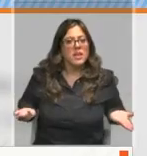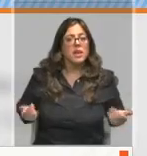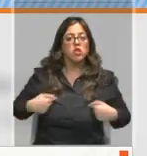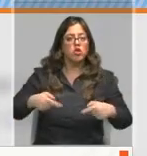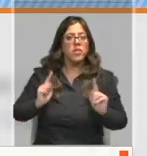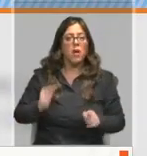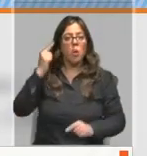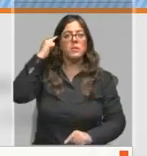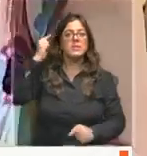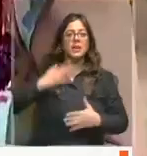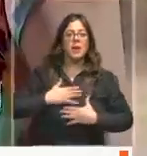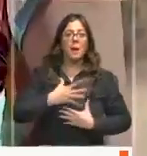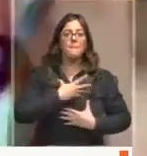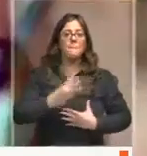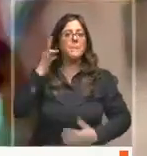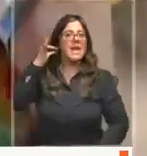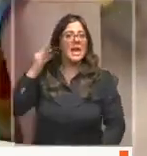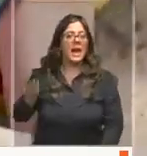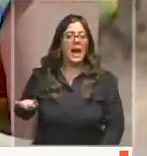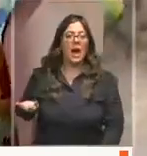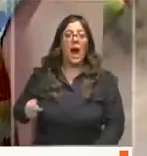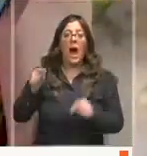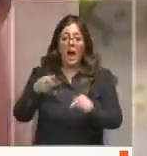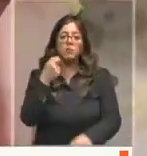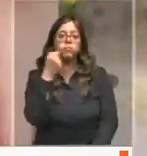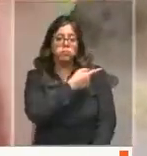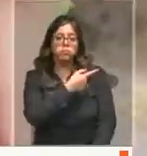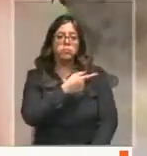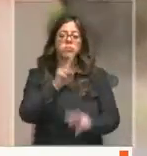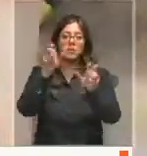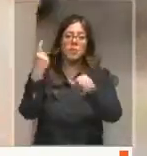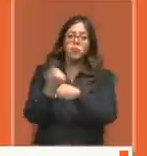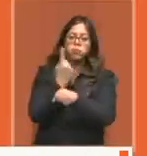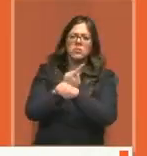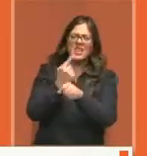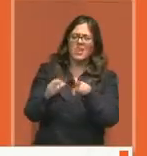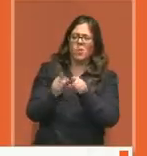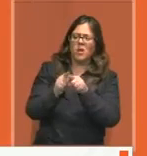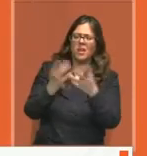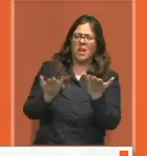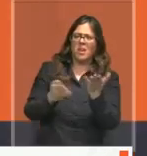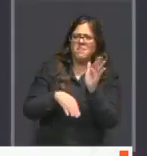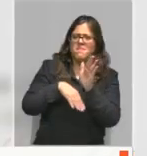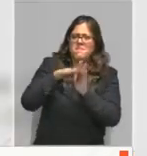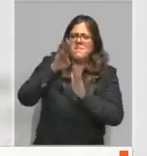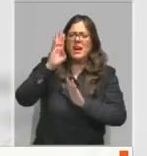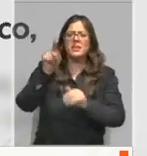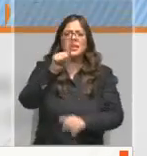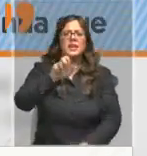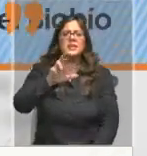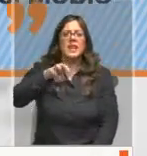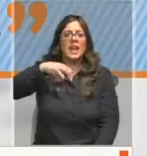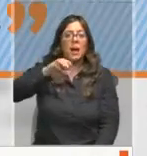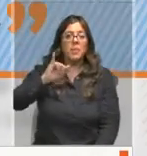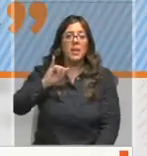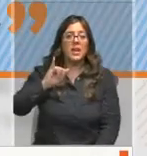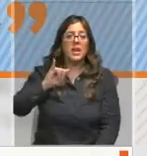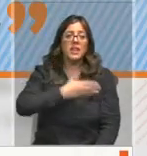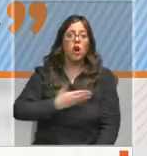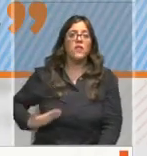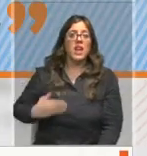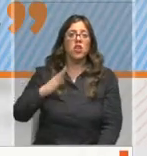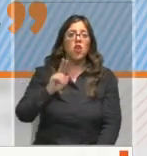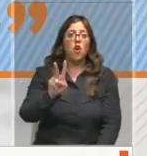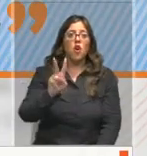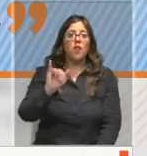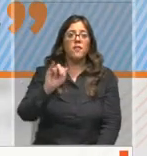debo pensar en mis hijas en ese momento dice su denuncia la conversación subió de tono el seremi de gobierno Eduardo Vivanco habla expresamente